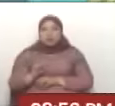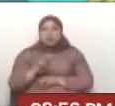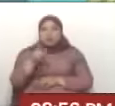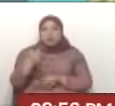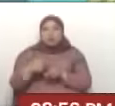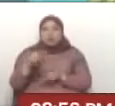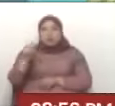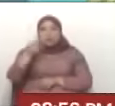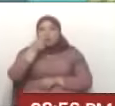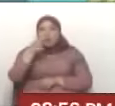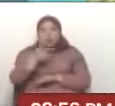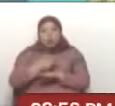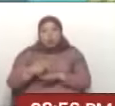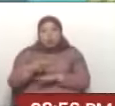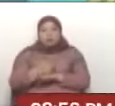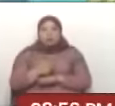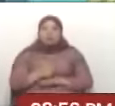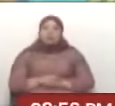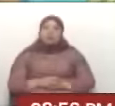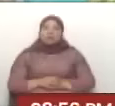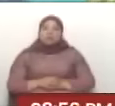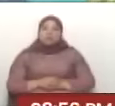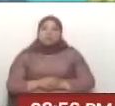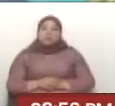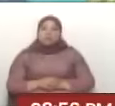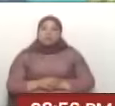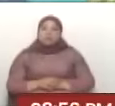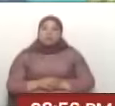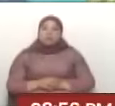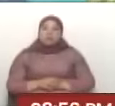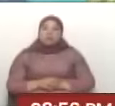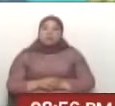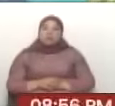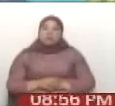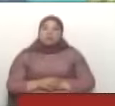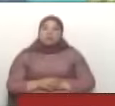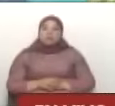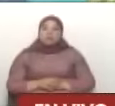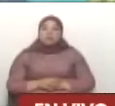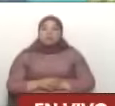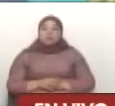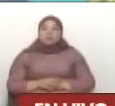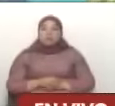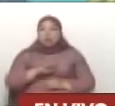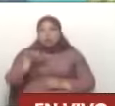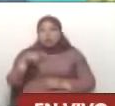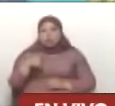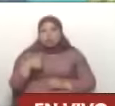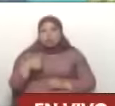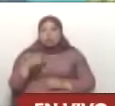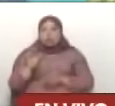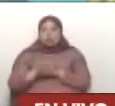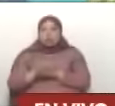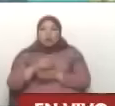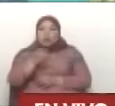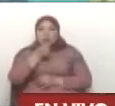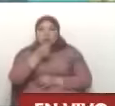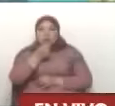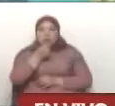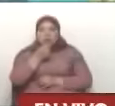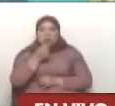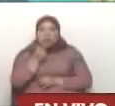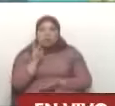1 por 10 del buen gobierno. Chávez siempre me preguntó, y nos preguntó a nosotros, Nicolás, Diosdado,